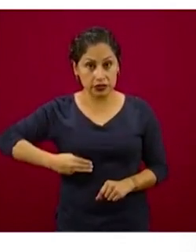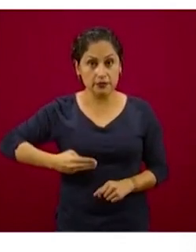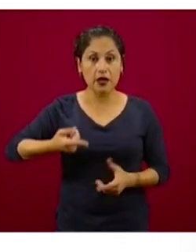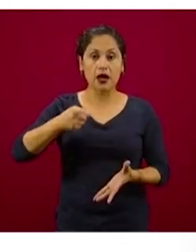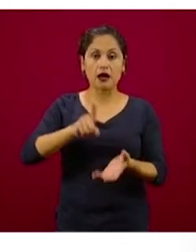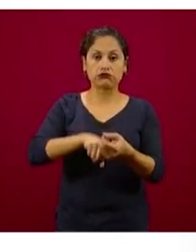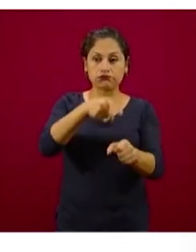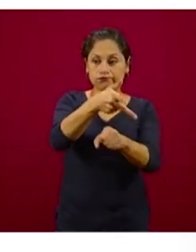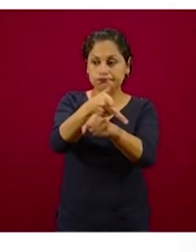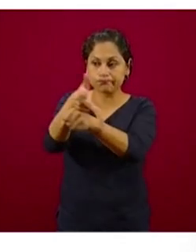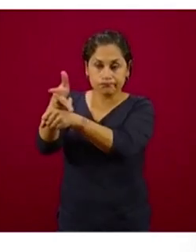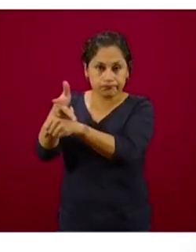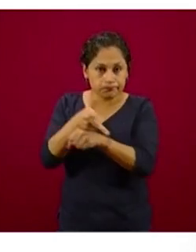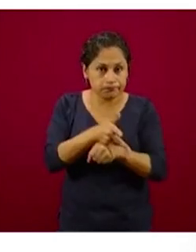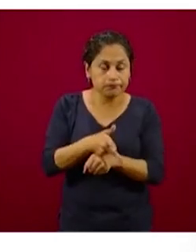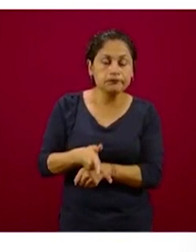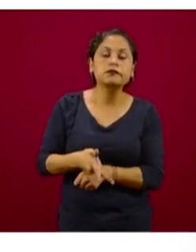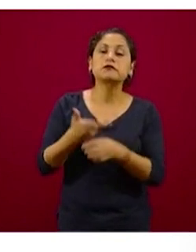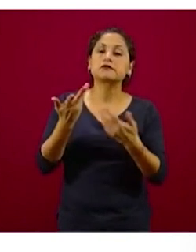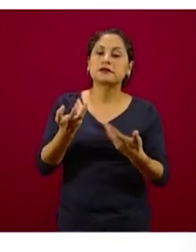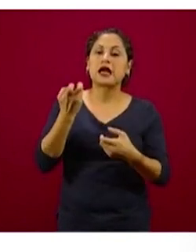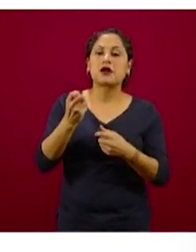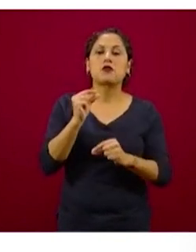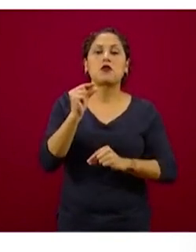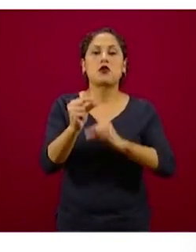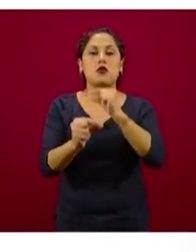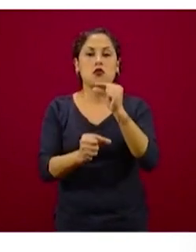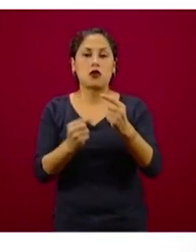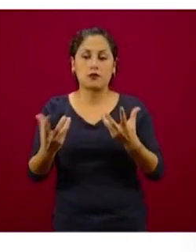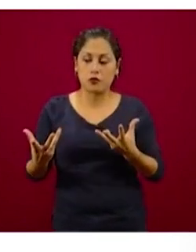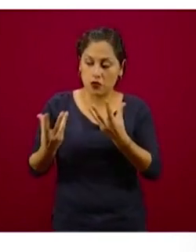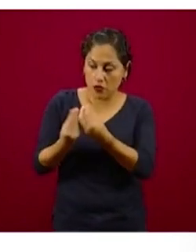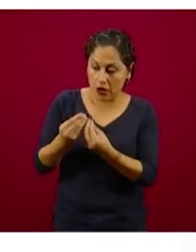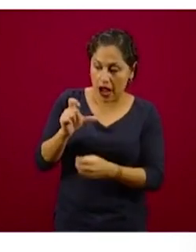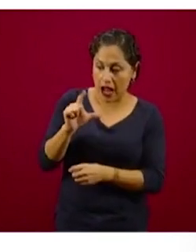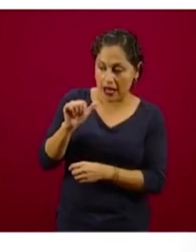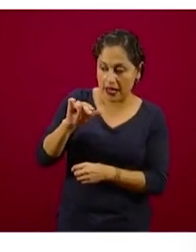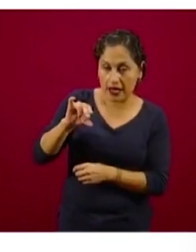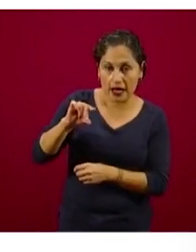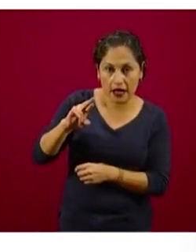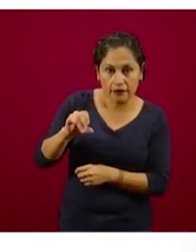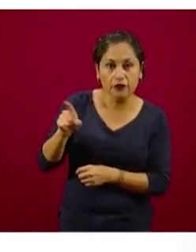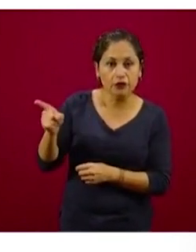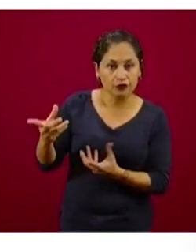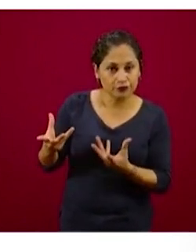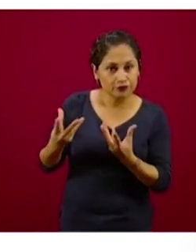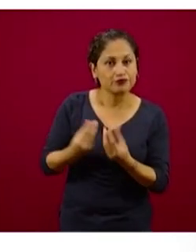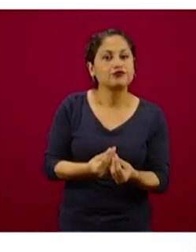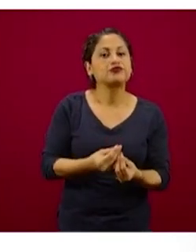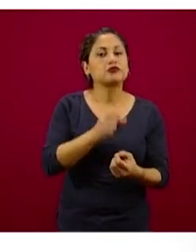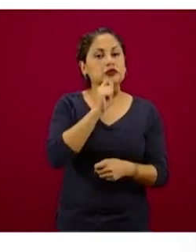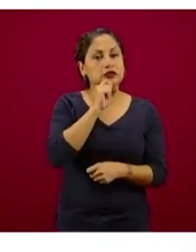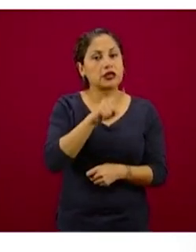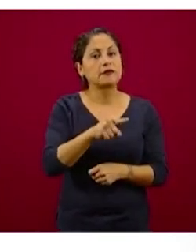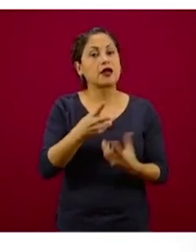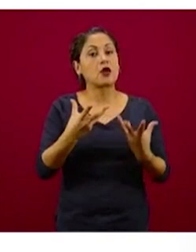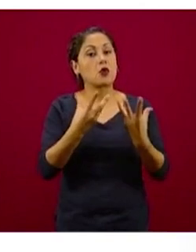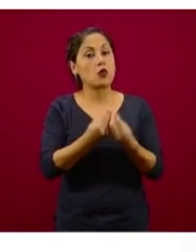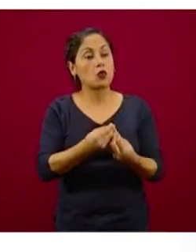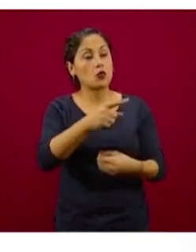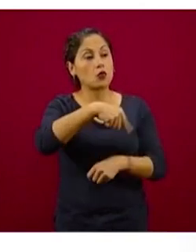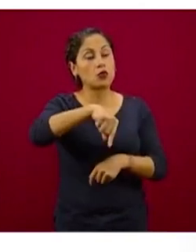avanzando, nos hemos reunido, Alejandro no me dejará mentir, varias veces ya con las cámaras que tienen